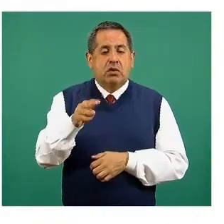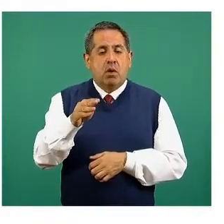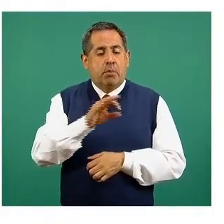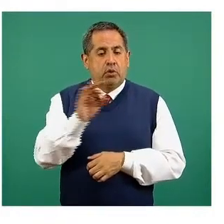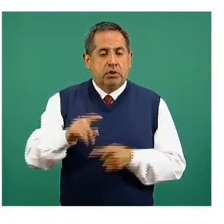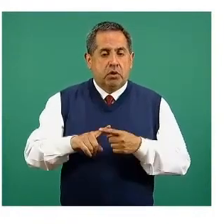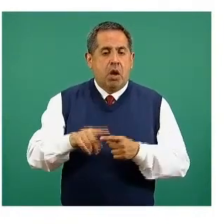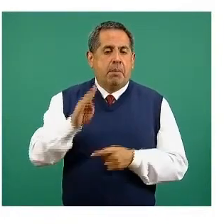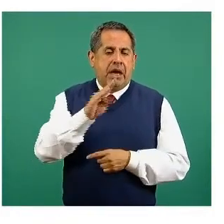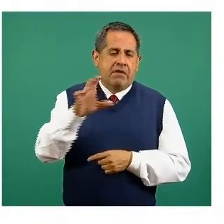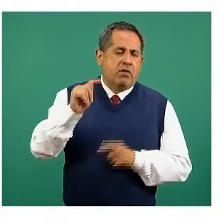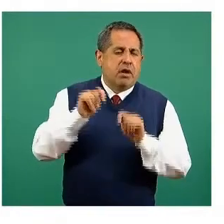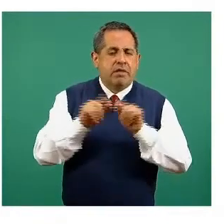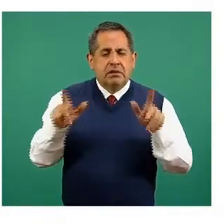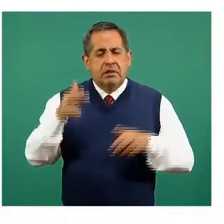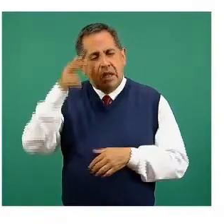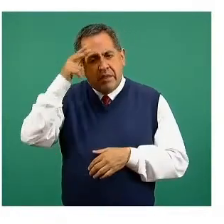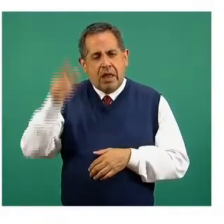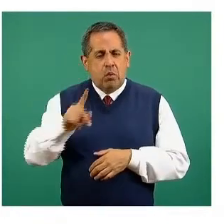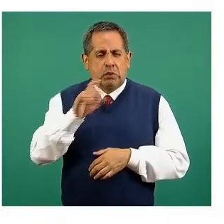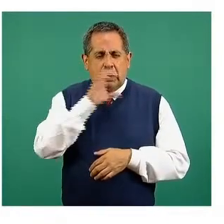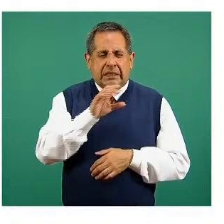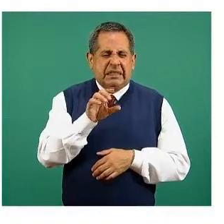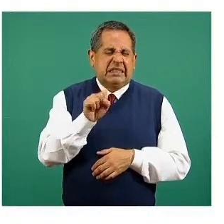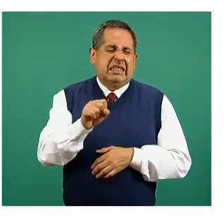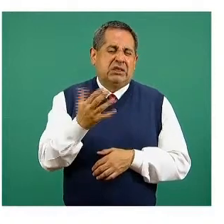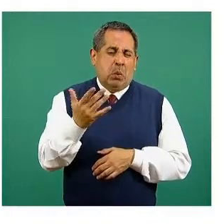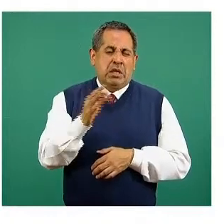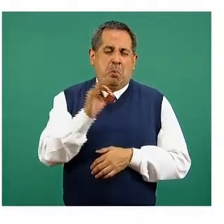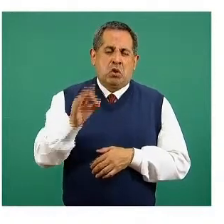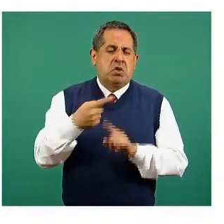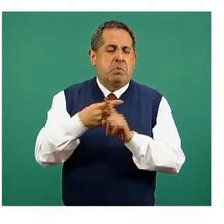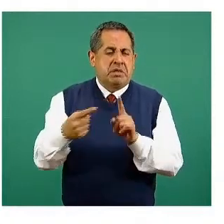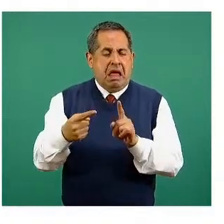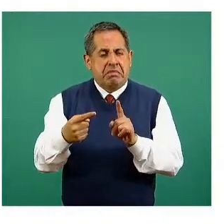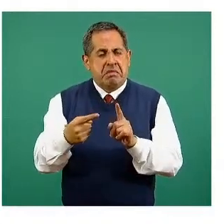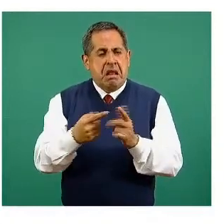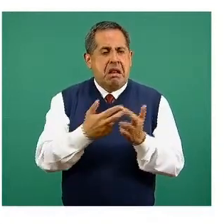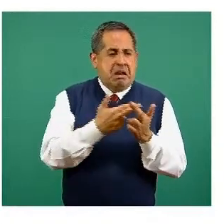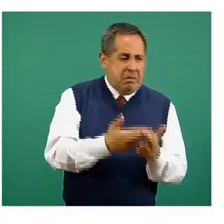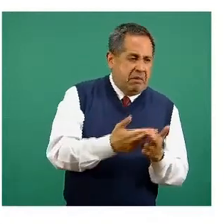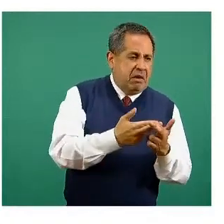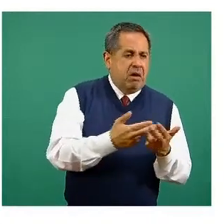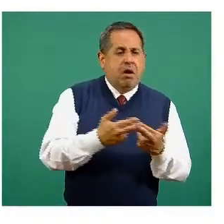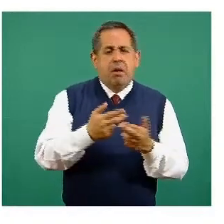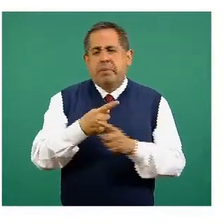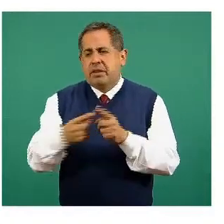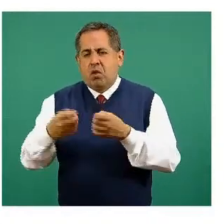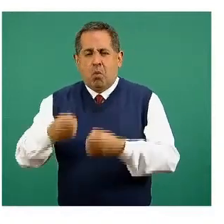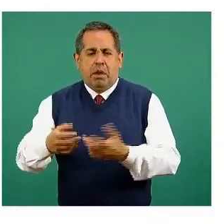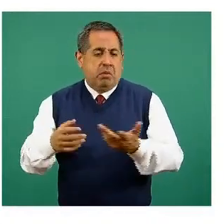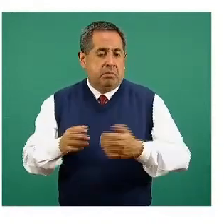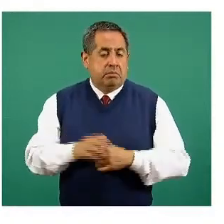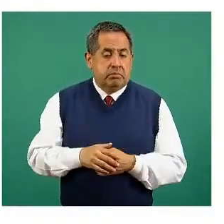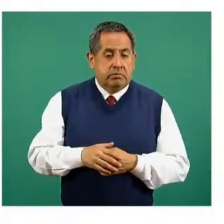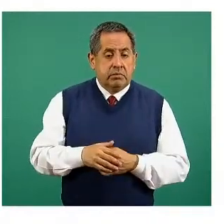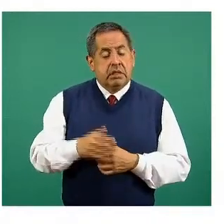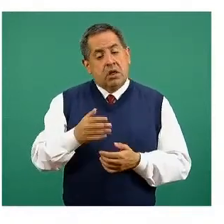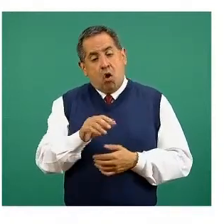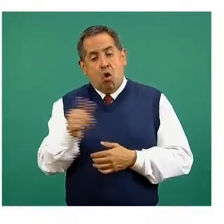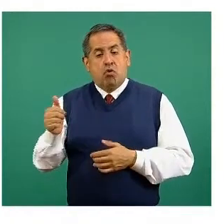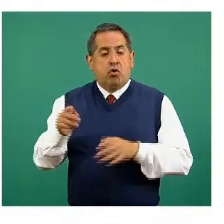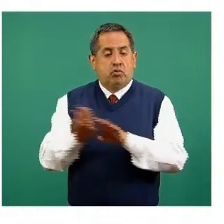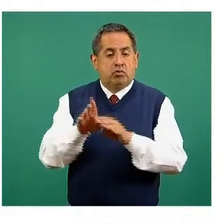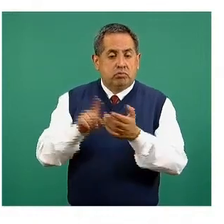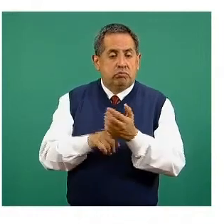Tlaxcala, Hidalgo y Aguascalientes apenas alcanzando este 50%, y aquí sí todavía tenemos una gran mayoría